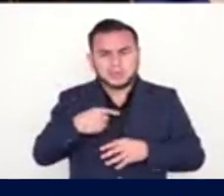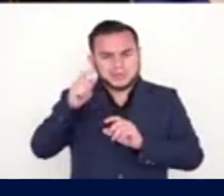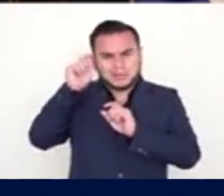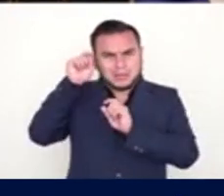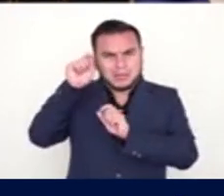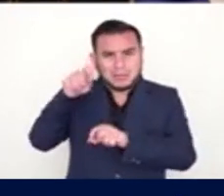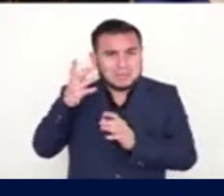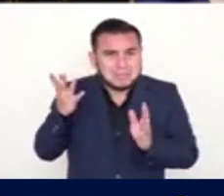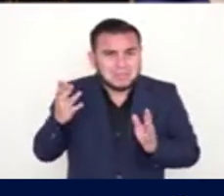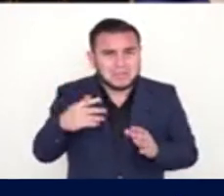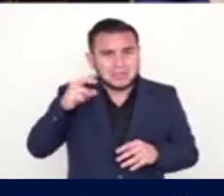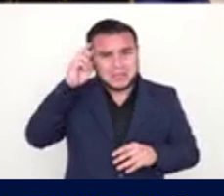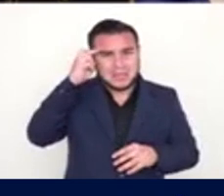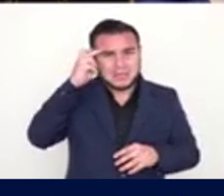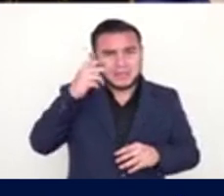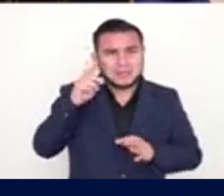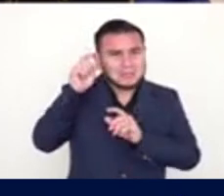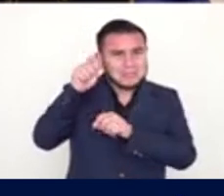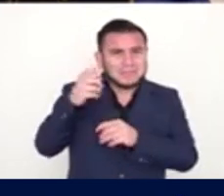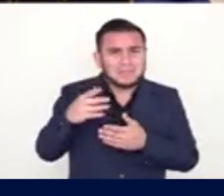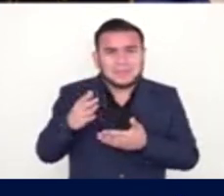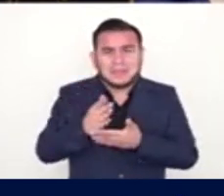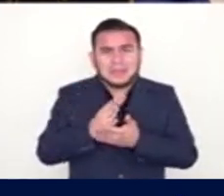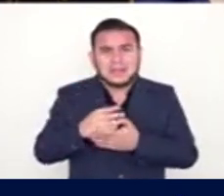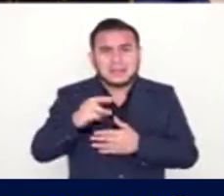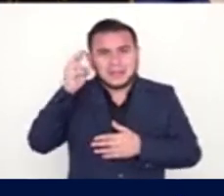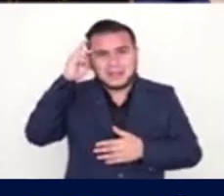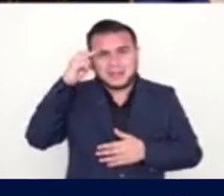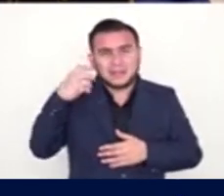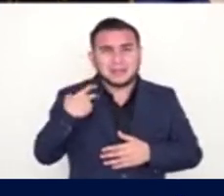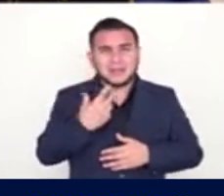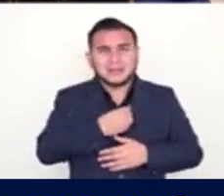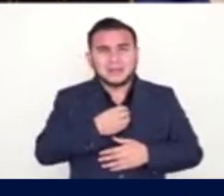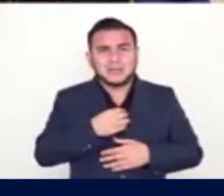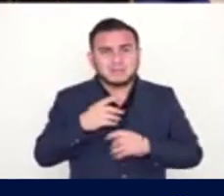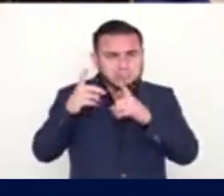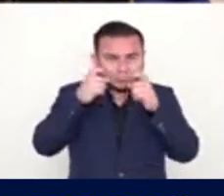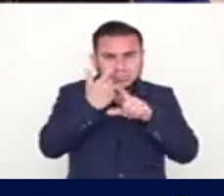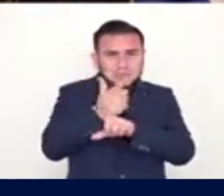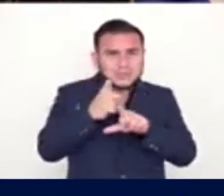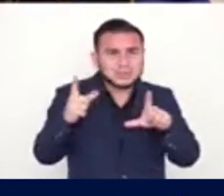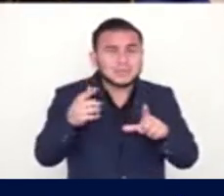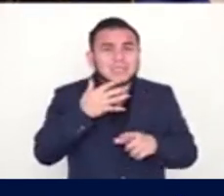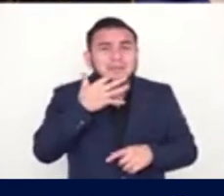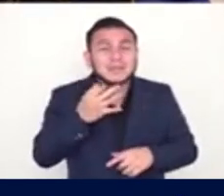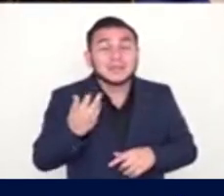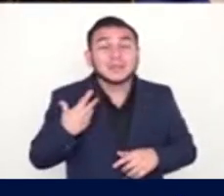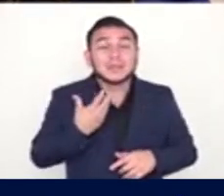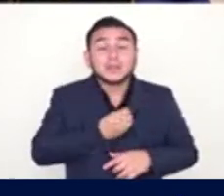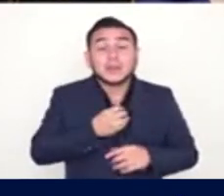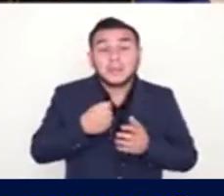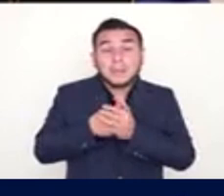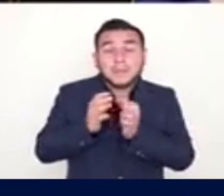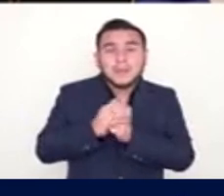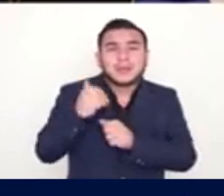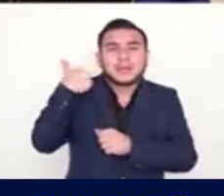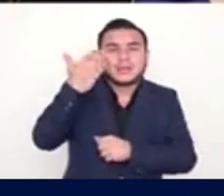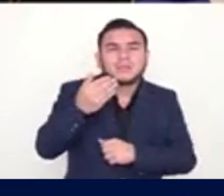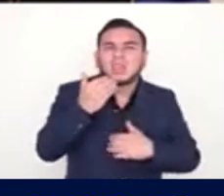por eso, mientan, aunque es calumnia, pues, pero mientan, no hay problema, no quiero que digan que estábamos violando la libertad de prensa. Sino que el problema es que luego dicen